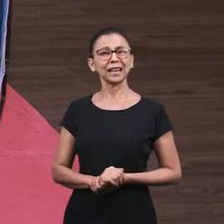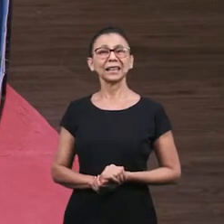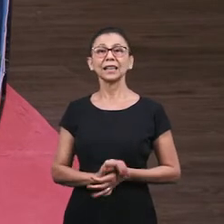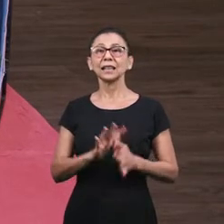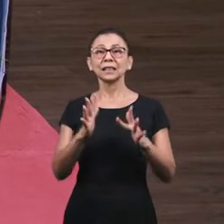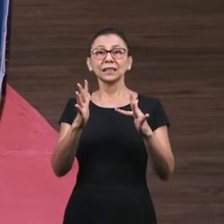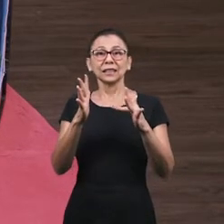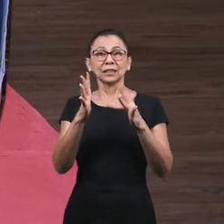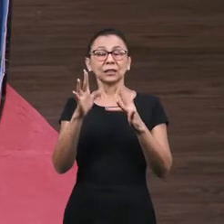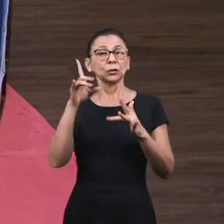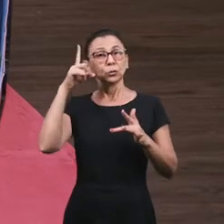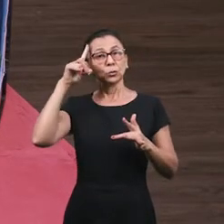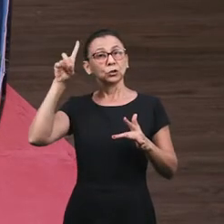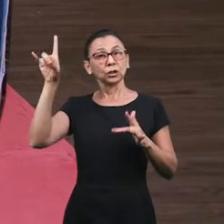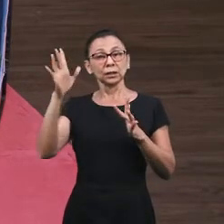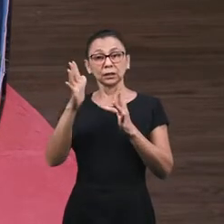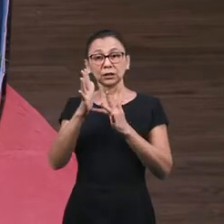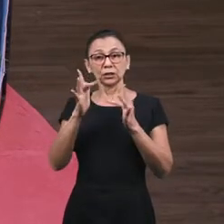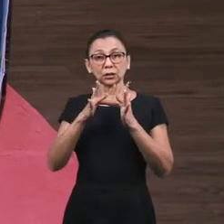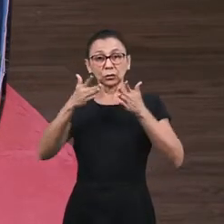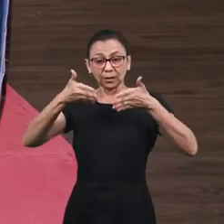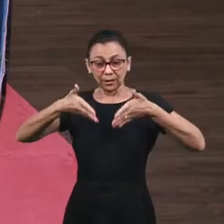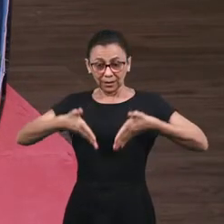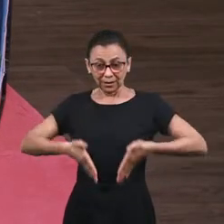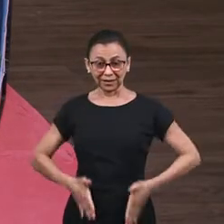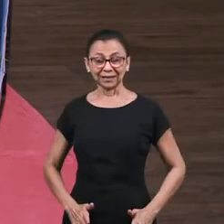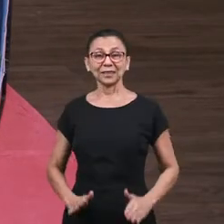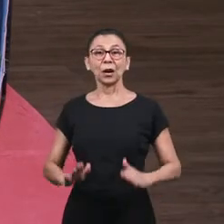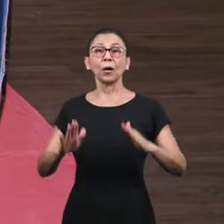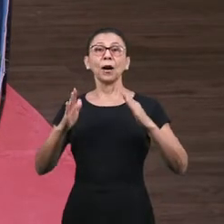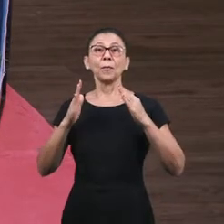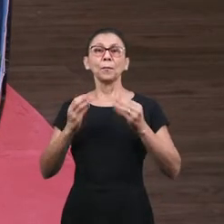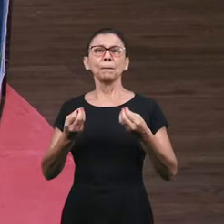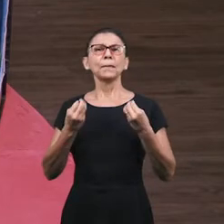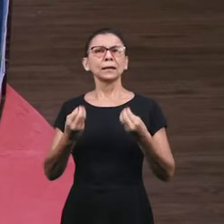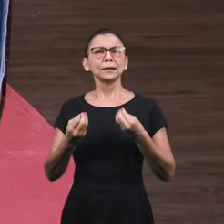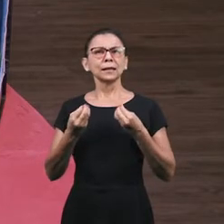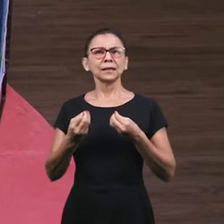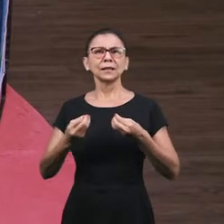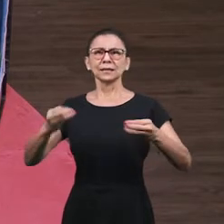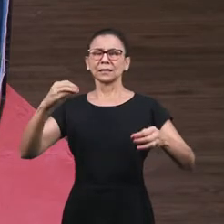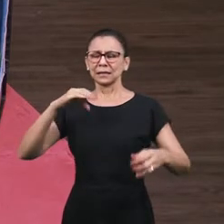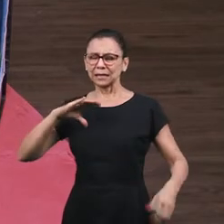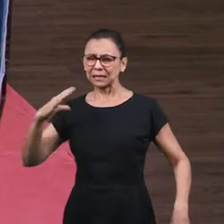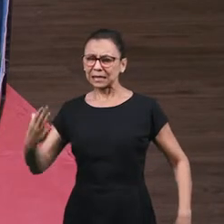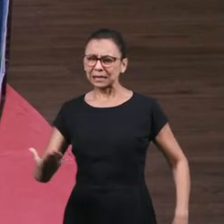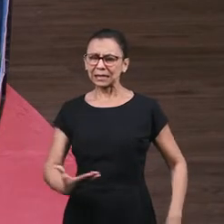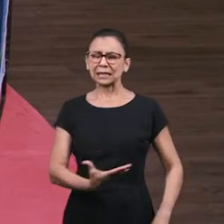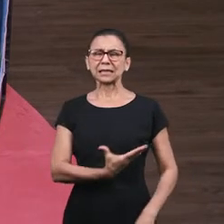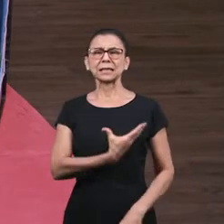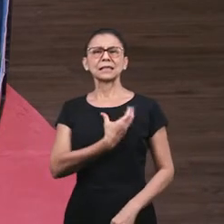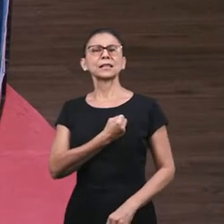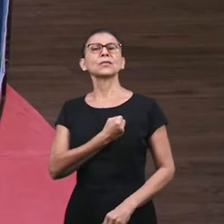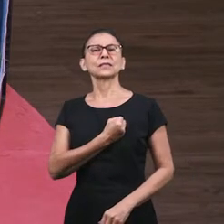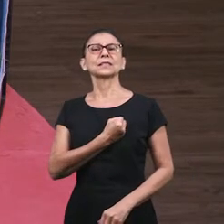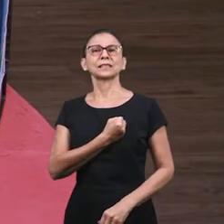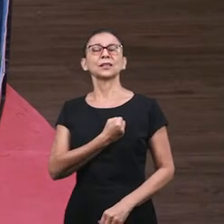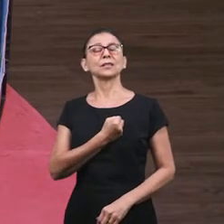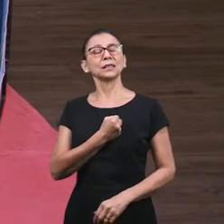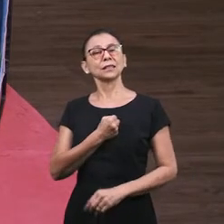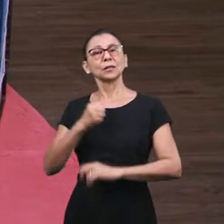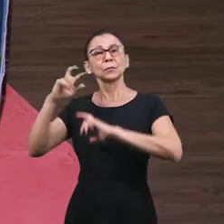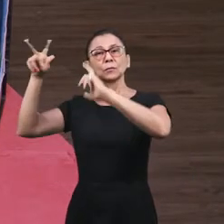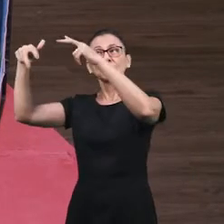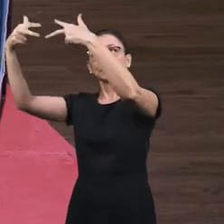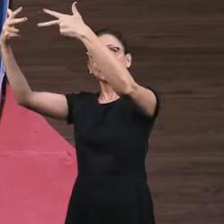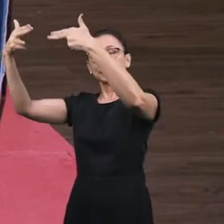Navidad es el nacimiento de Jesús para darnos salvación. Es ese regalo que nosotros